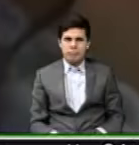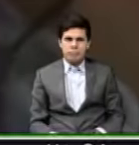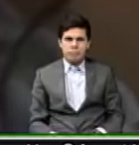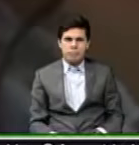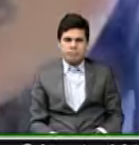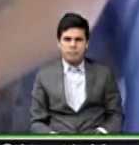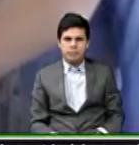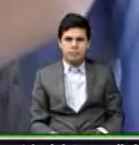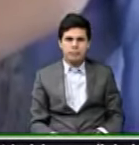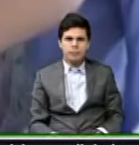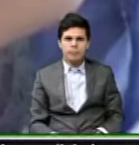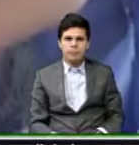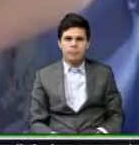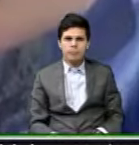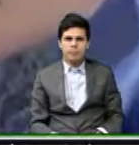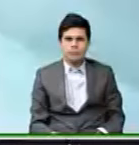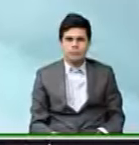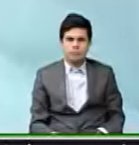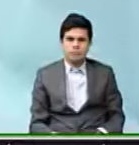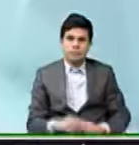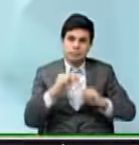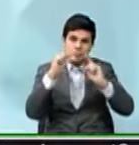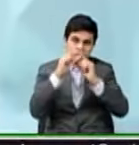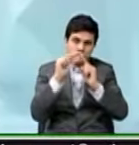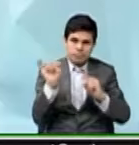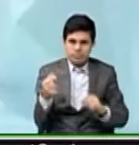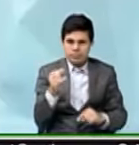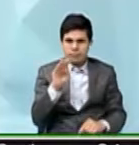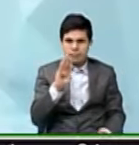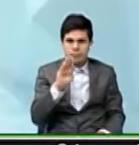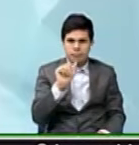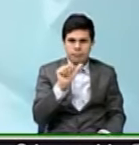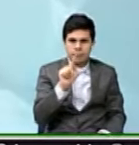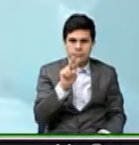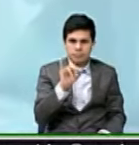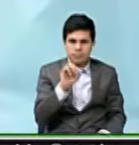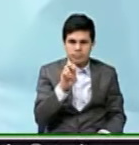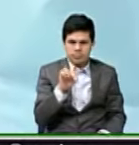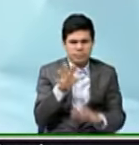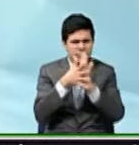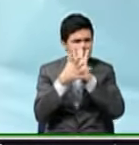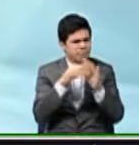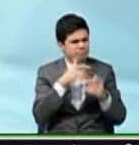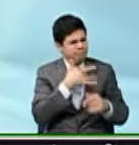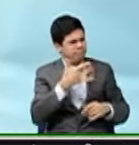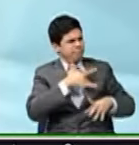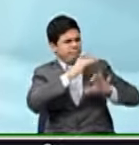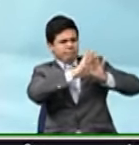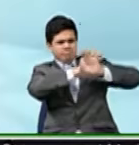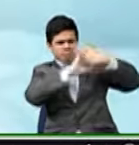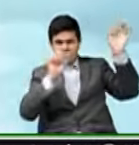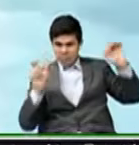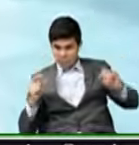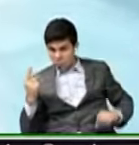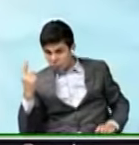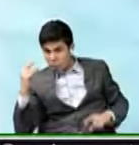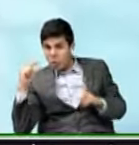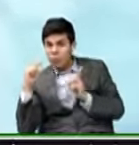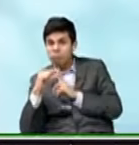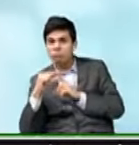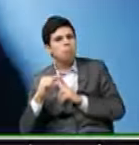me conmuevo con tu llanto. Sin embargo, J Balvin no ha sido el único en expresar su inconformidad con la posición del